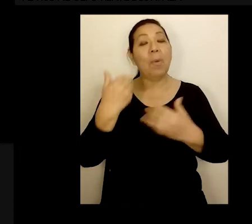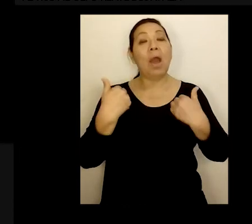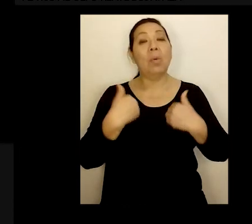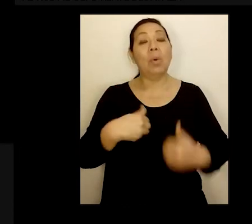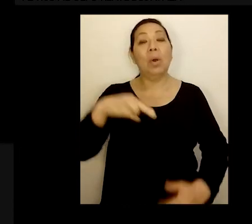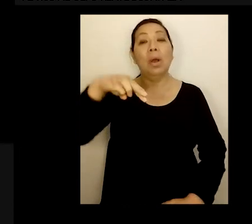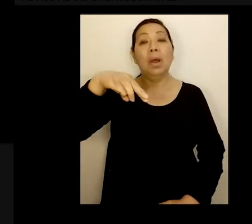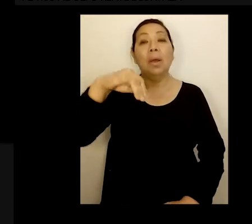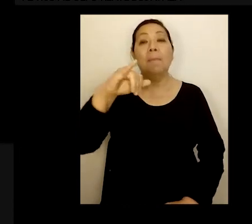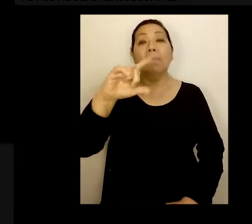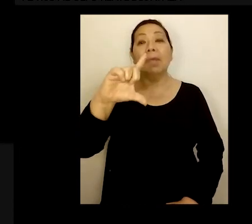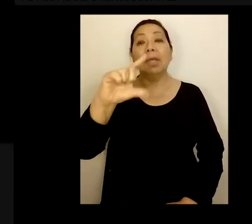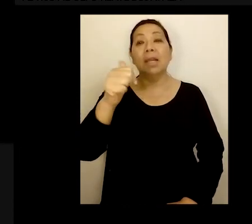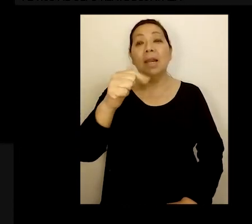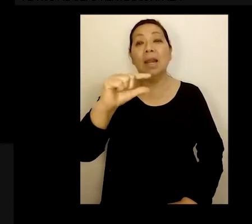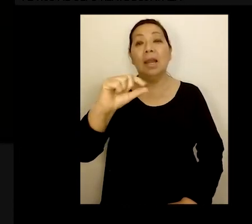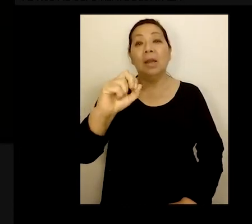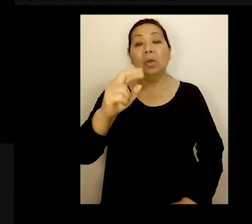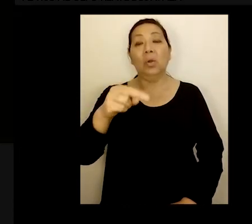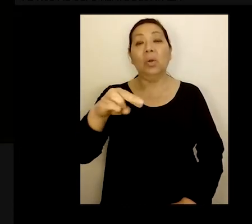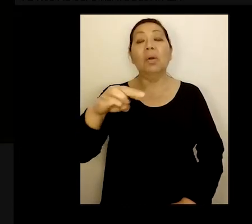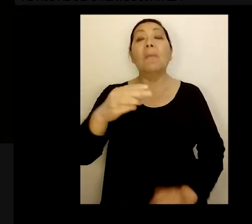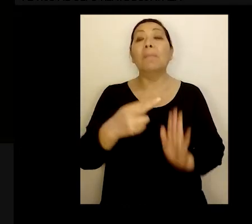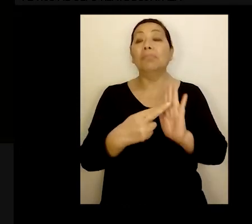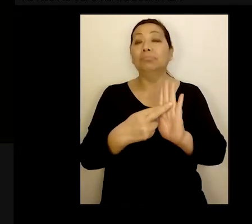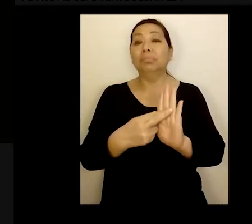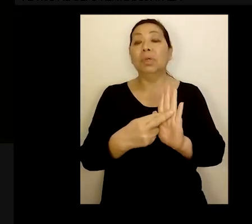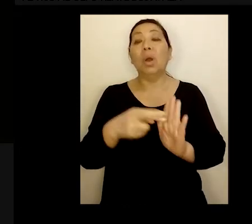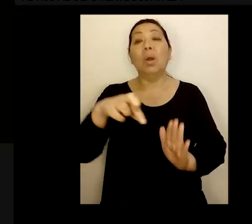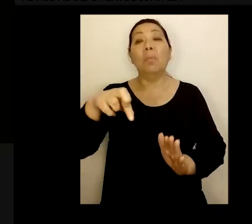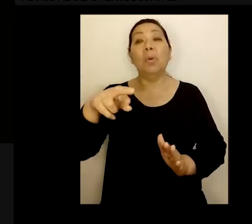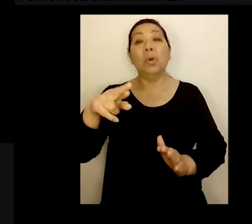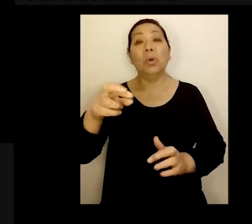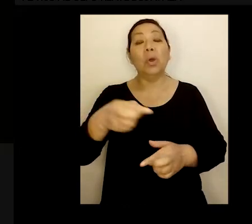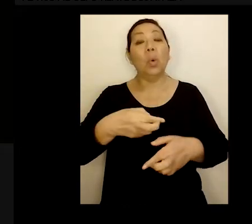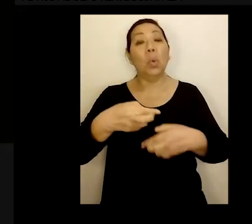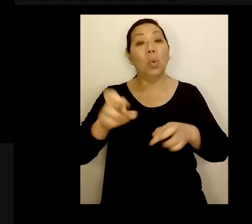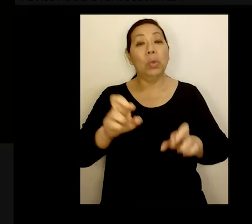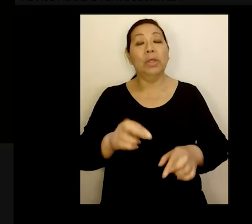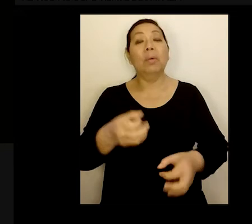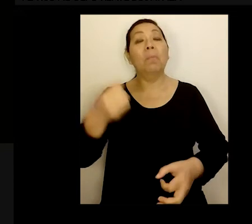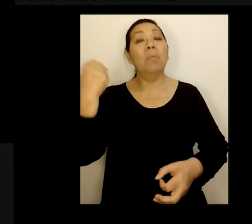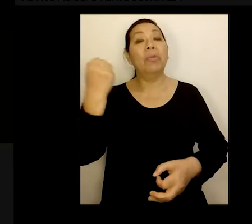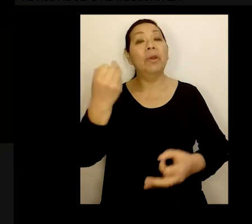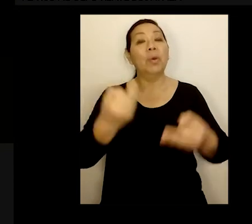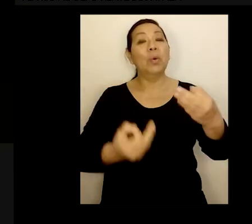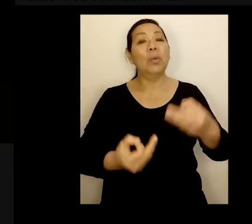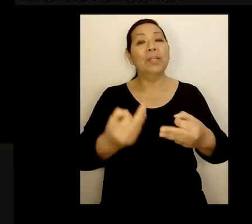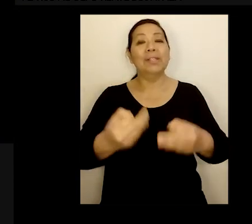abogada Milagros Yasmín Alarcón Molina, en representación de la Procuraduría Pública del Poder Judicial.